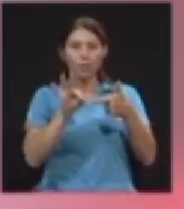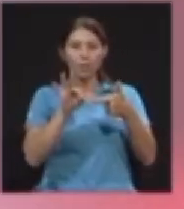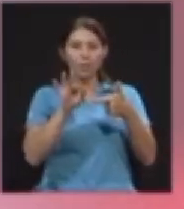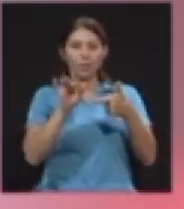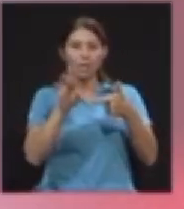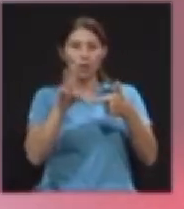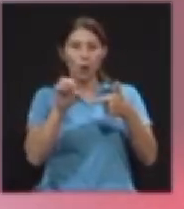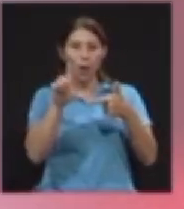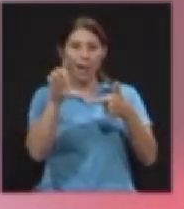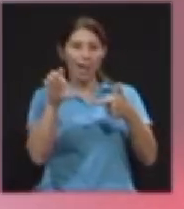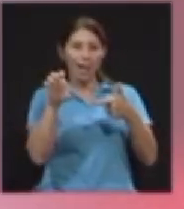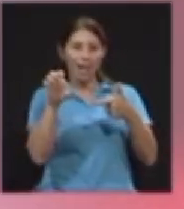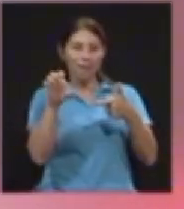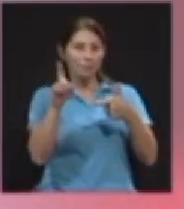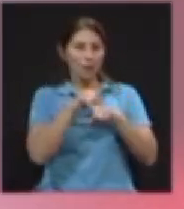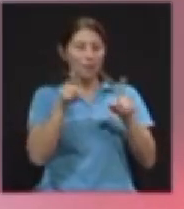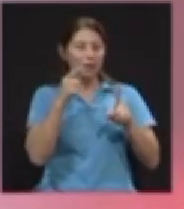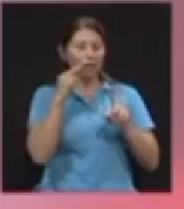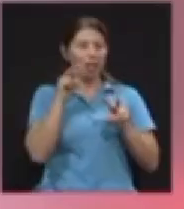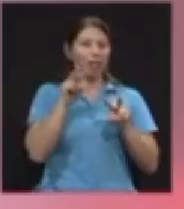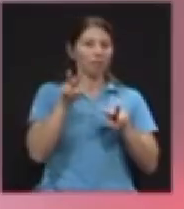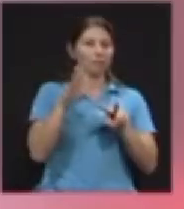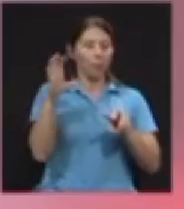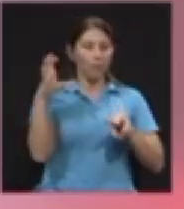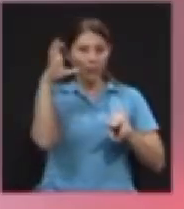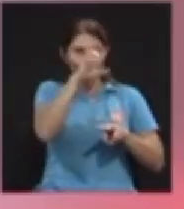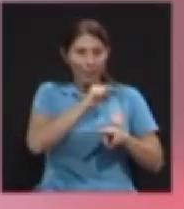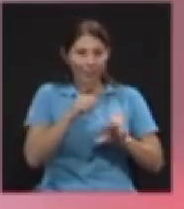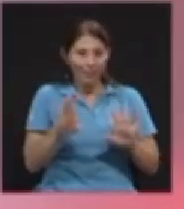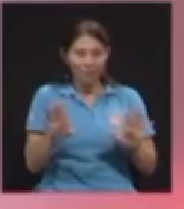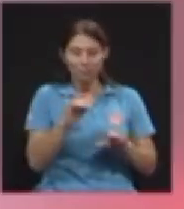y me quedaré sin saberlo, pero